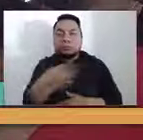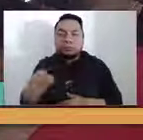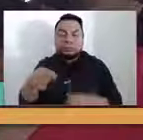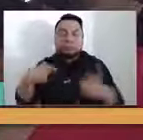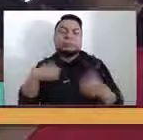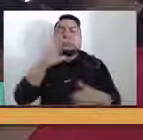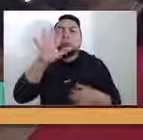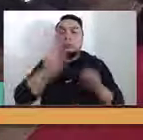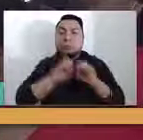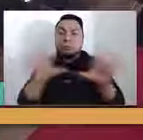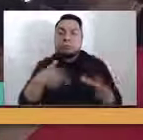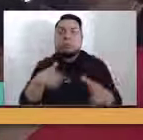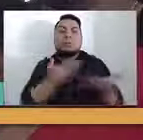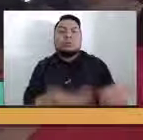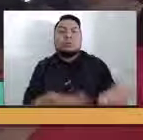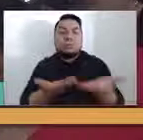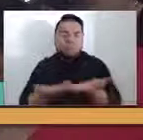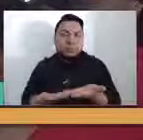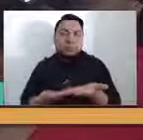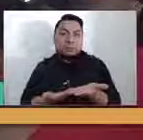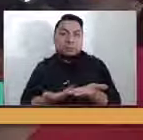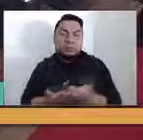de 5 días me alcance el cargo.